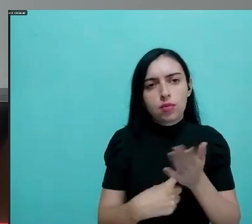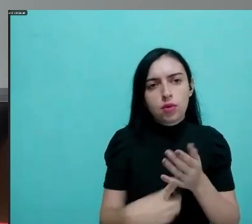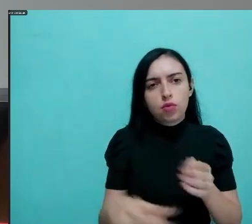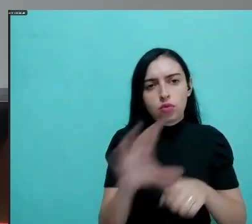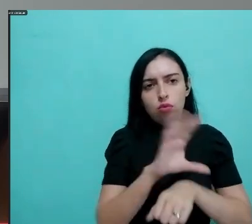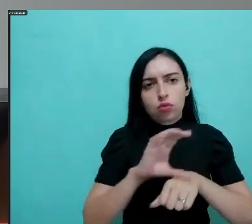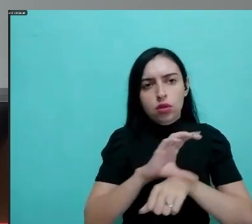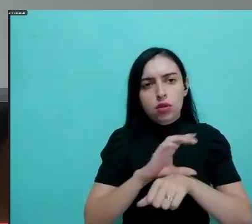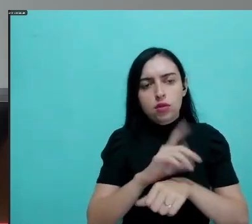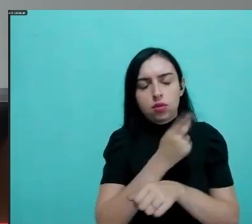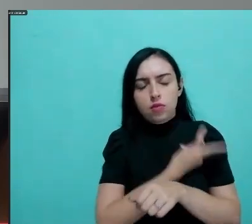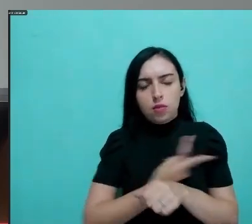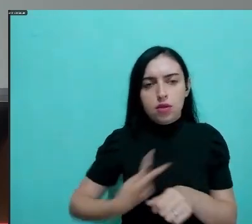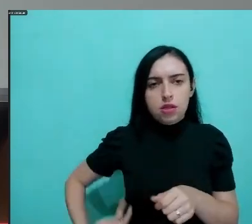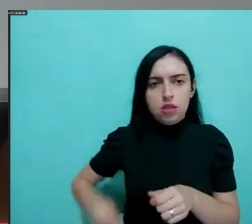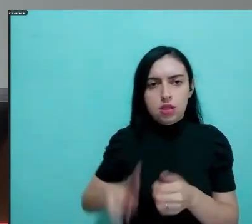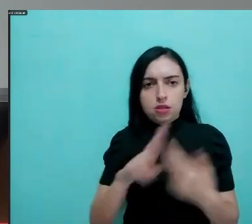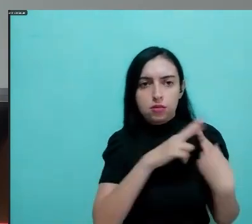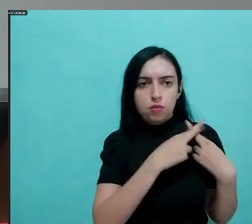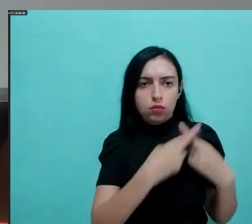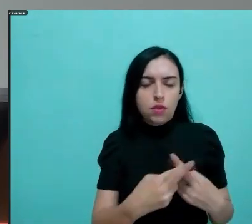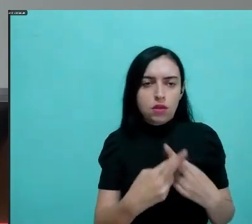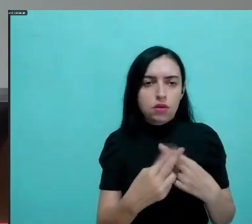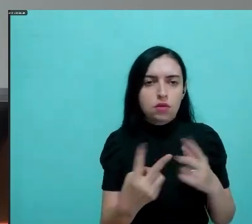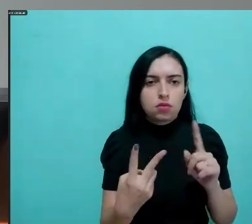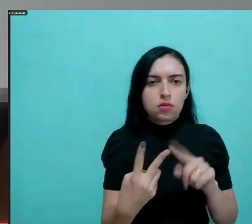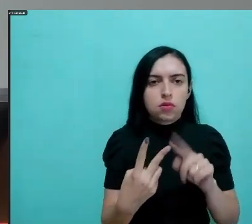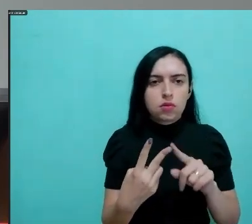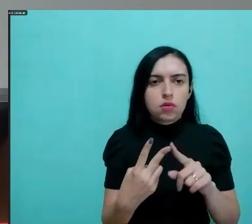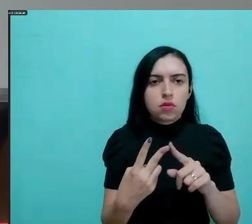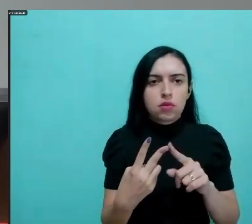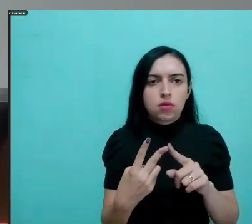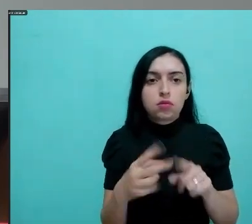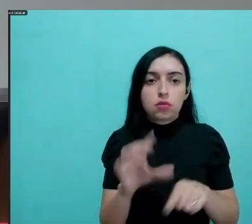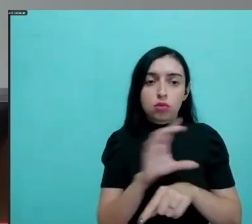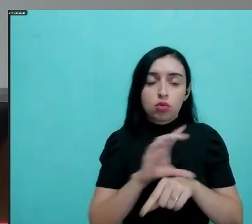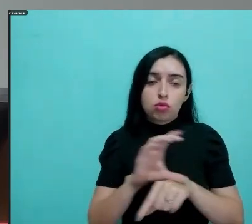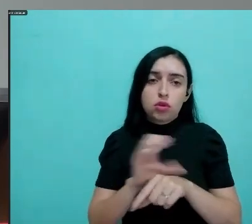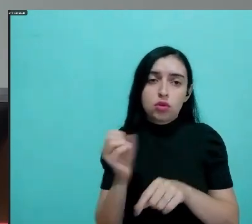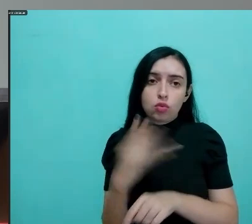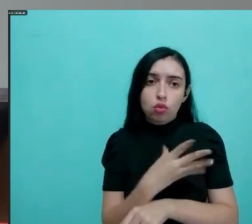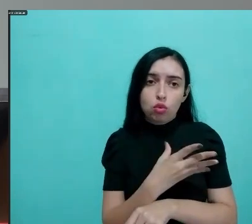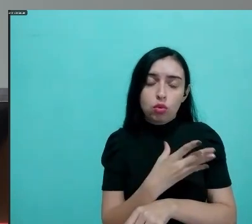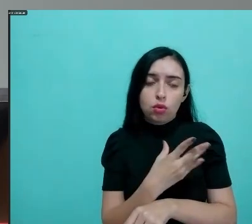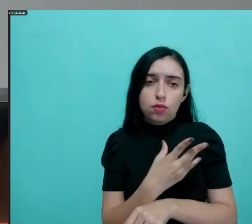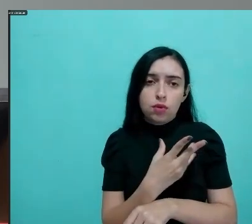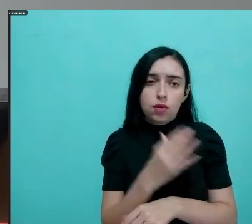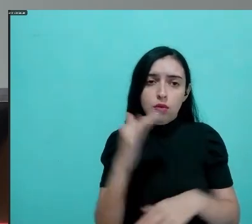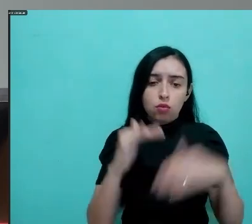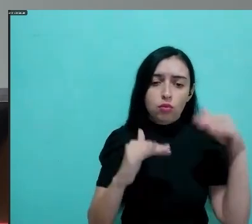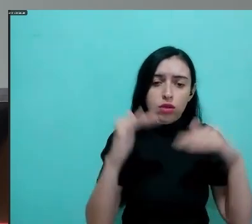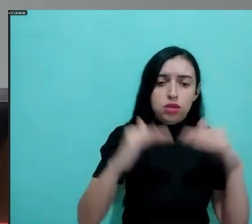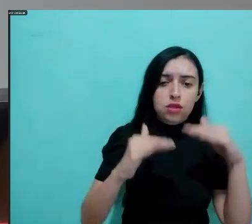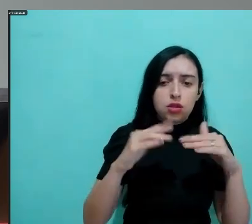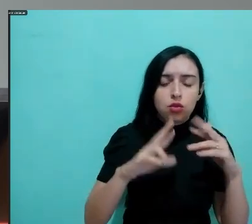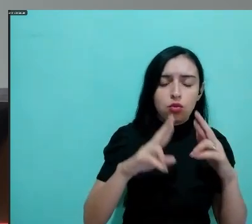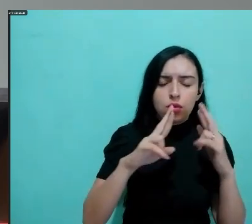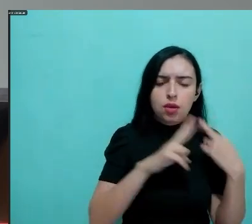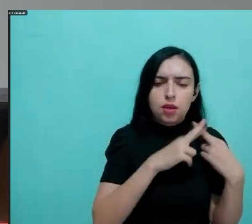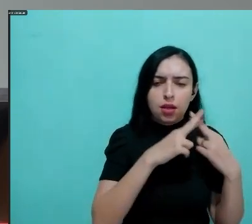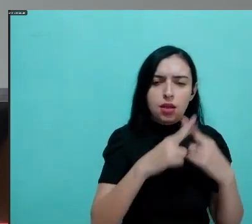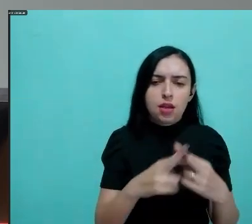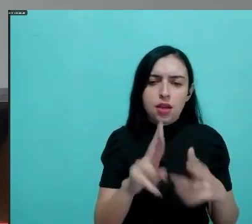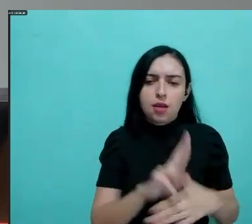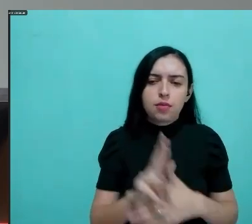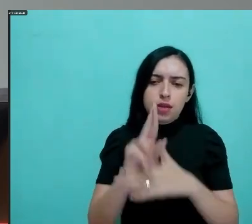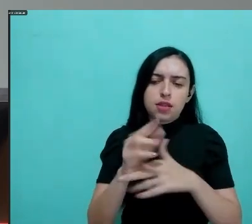de la República. Otro actor constitucional nuevo, en competición con los representantes anteriores, es